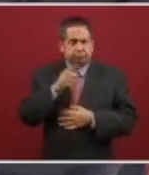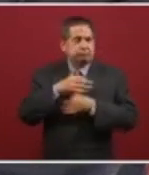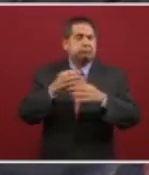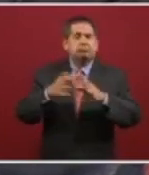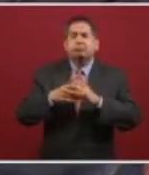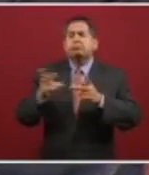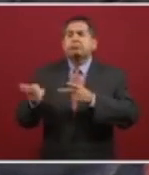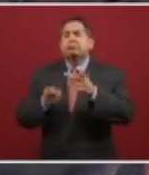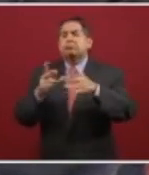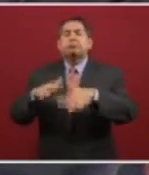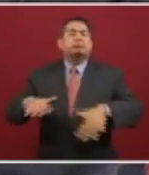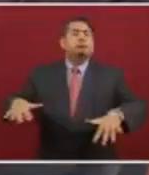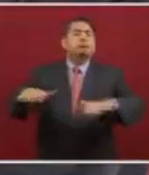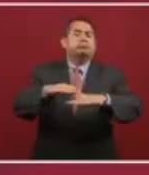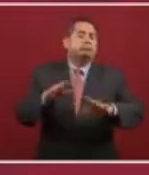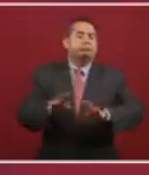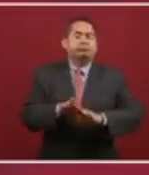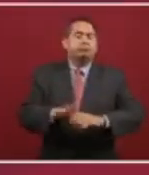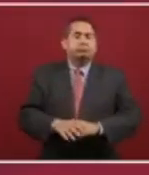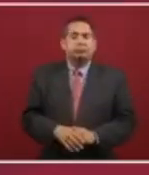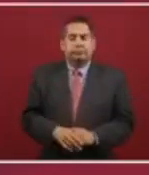todos